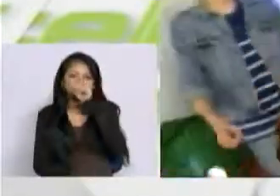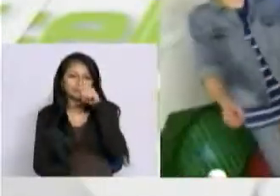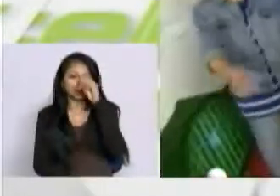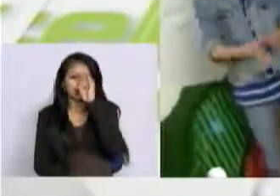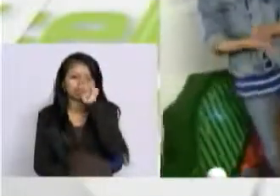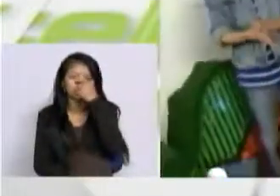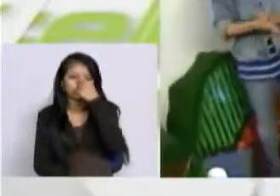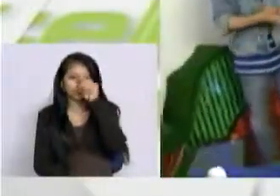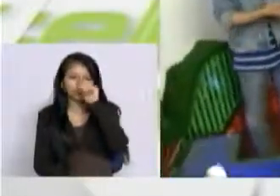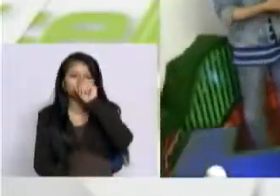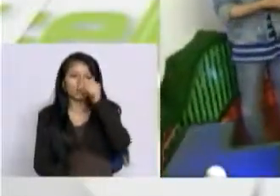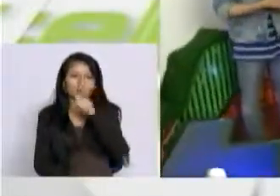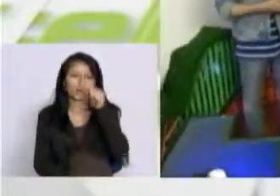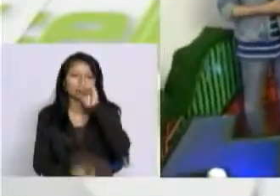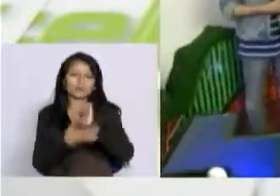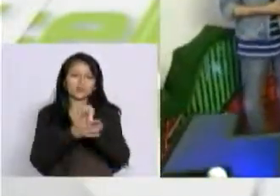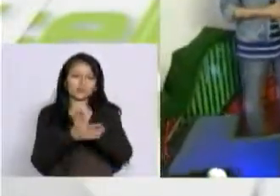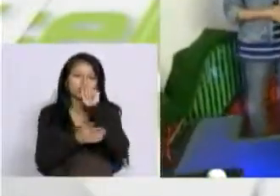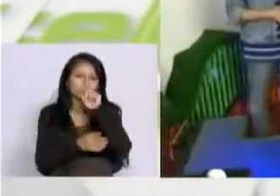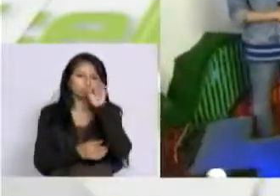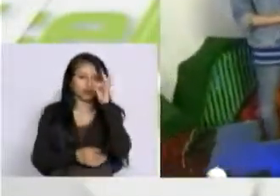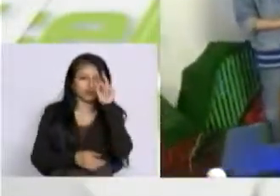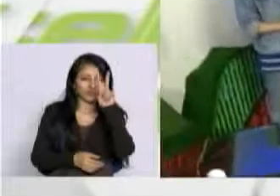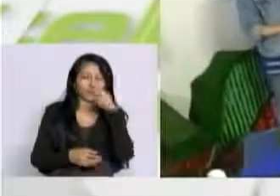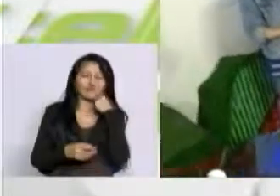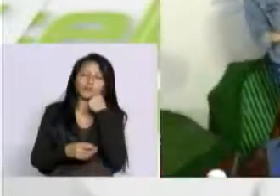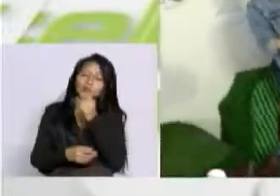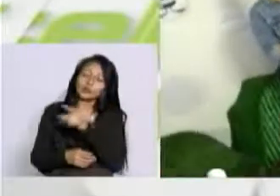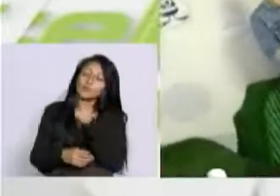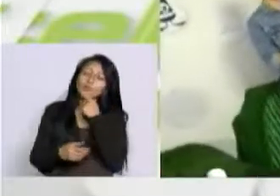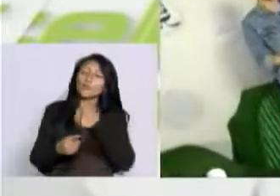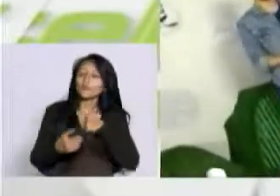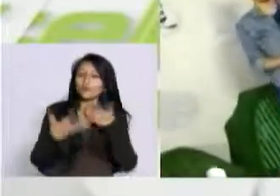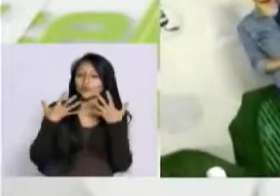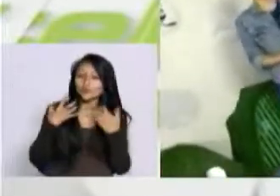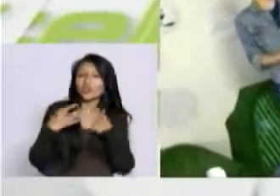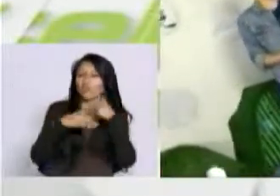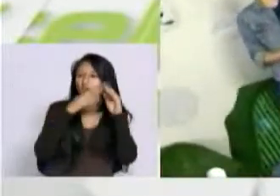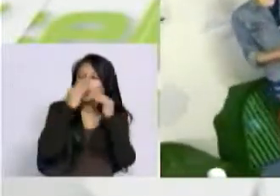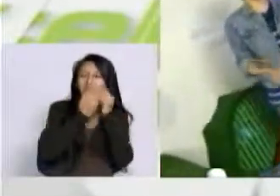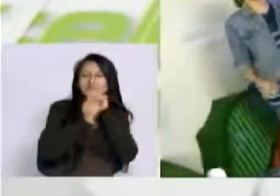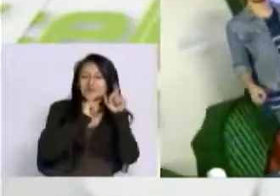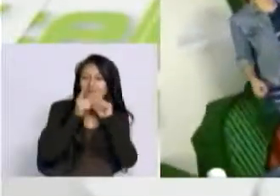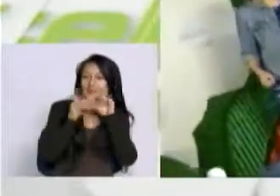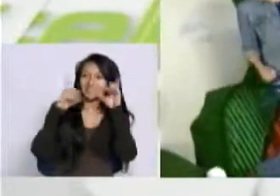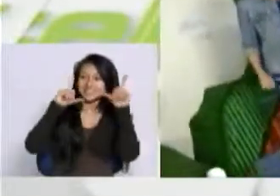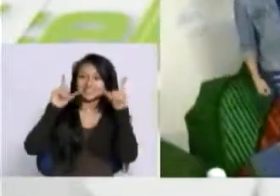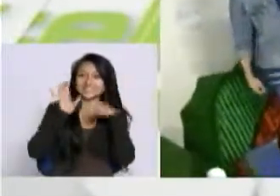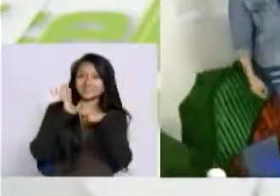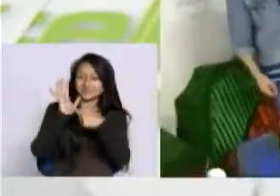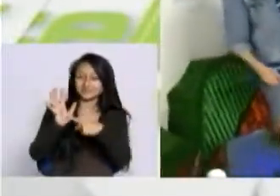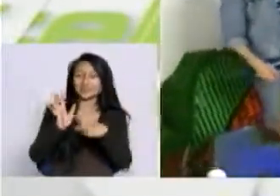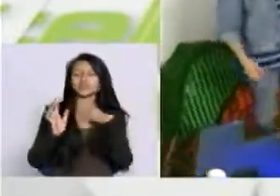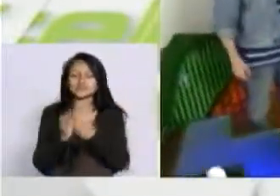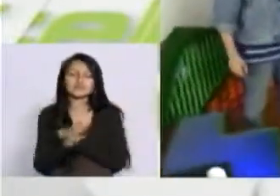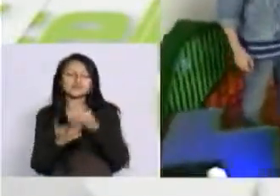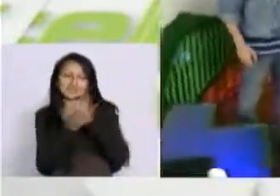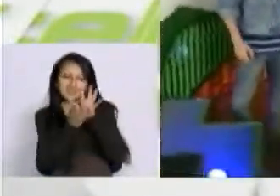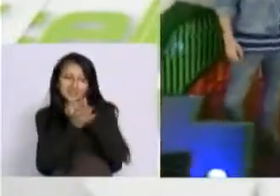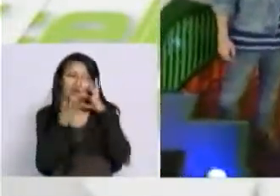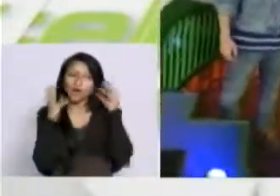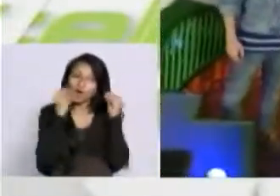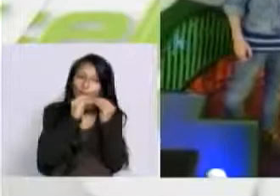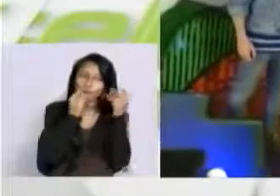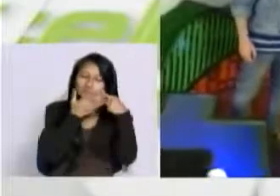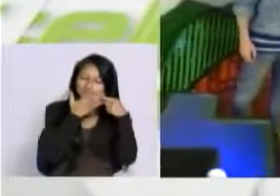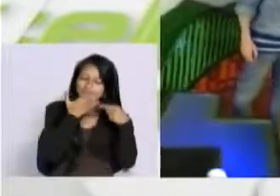Hashtag@telecafe.tv. Ahí nos dice, yo quiero hacer parte de la reportería digital de Hashtag, y ahí nosotros ya le vamos a dar todas las indicaciones para que podamos acordarlo bien y